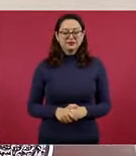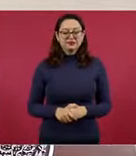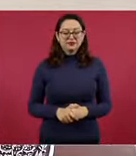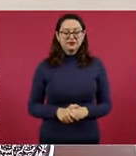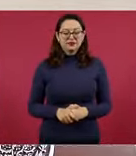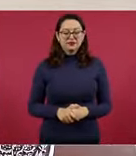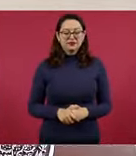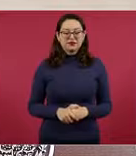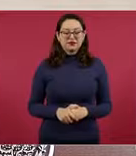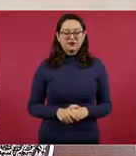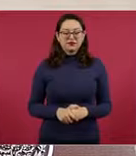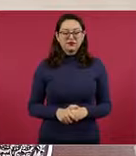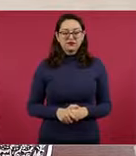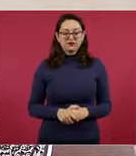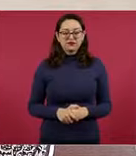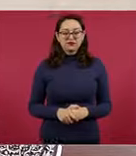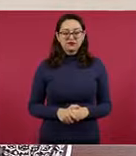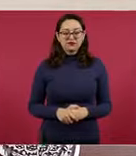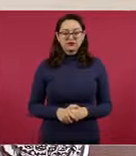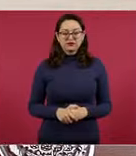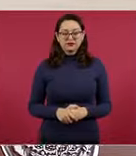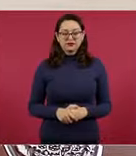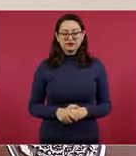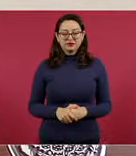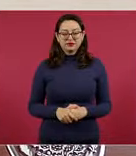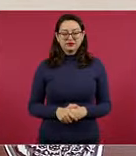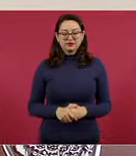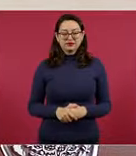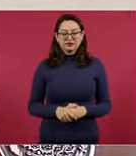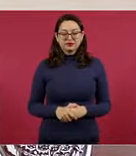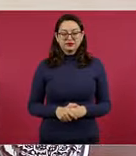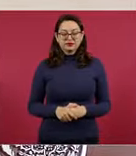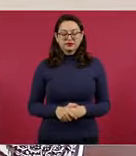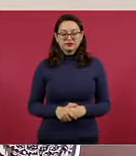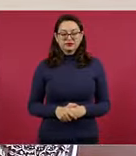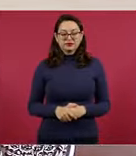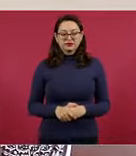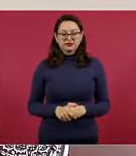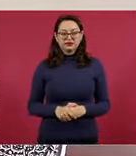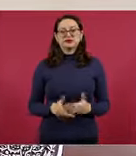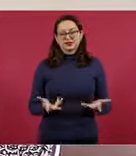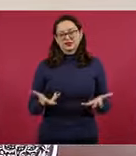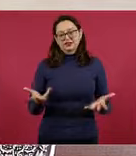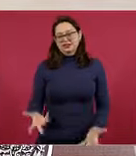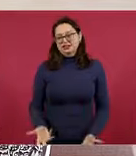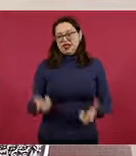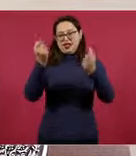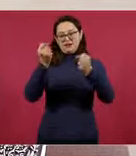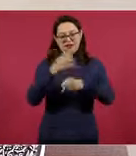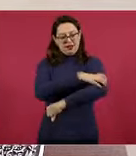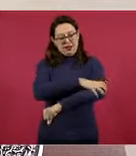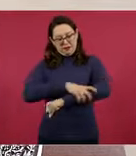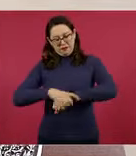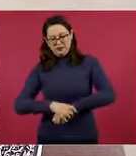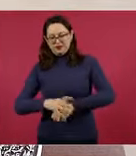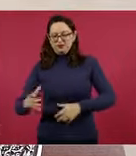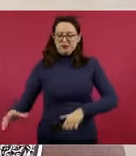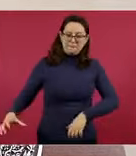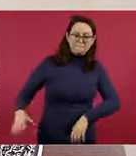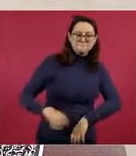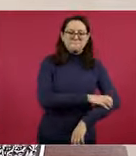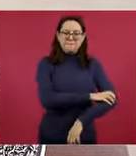el centenario, el azteca, y así recuperé mi brazo.